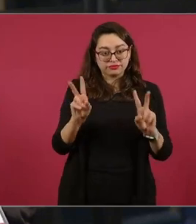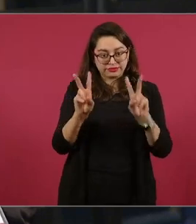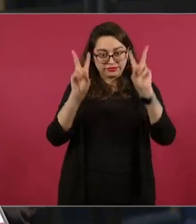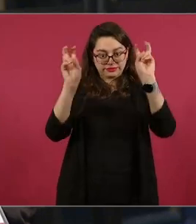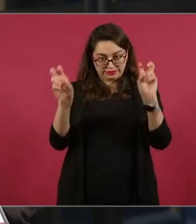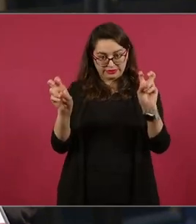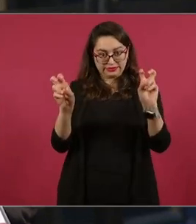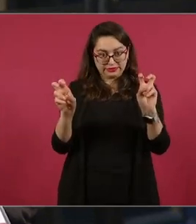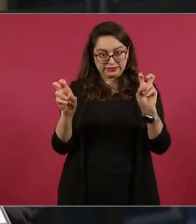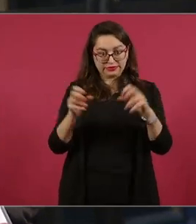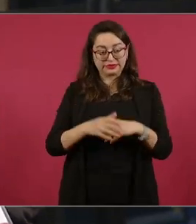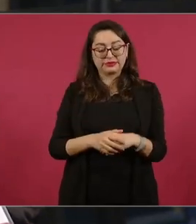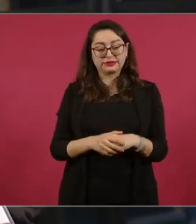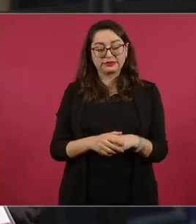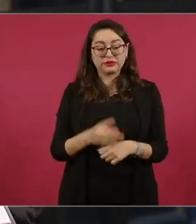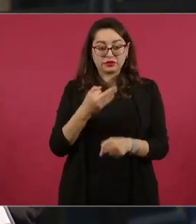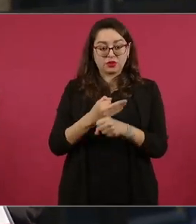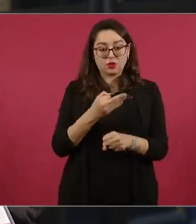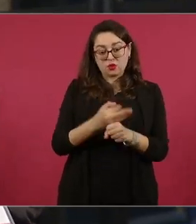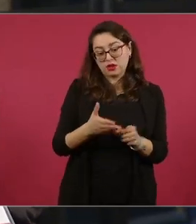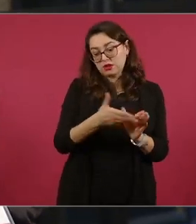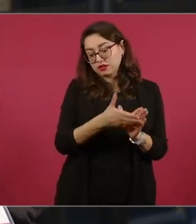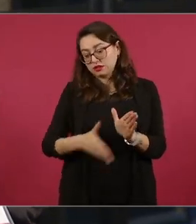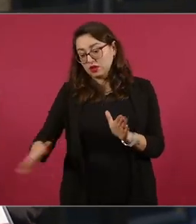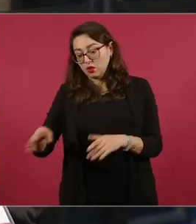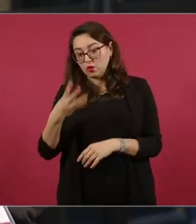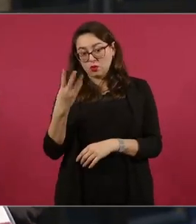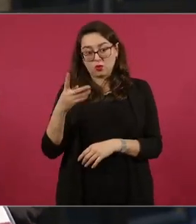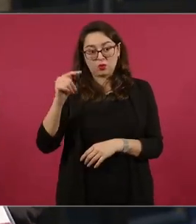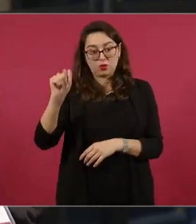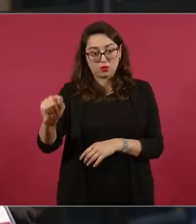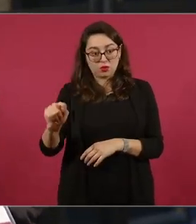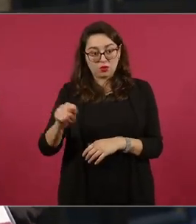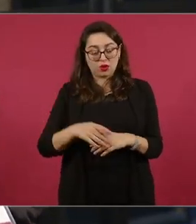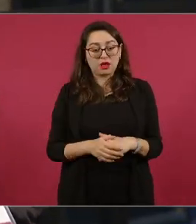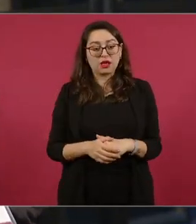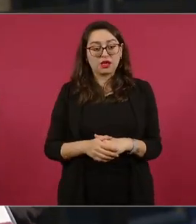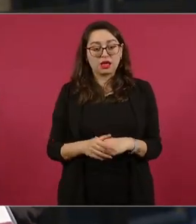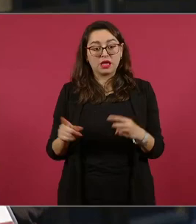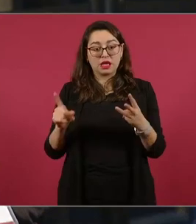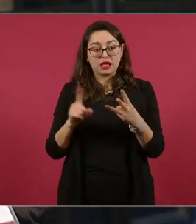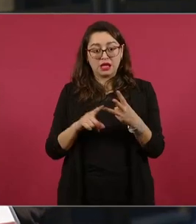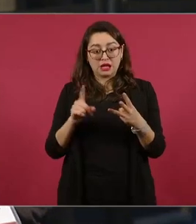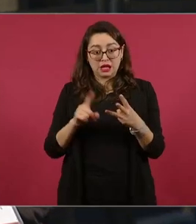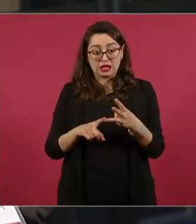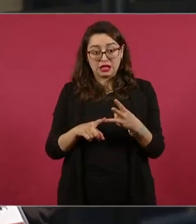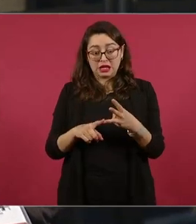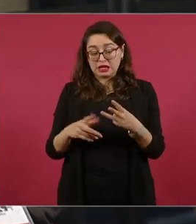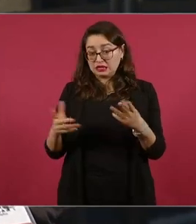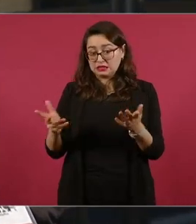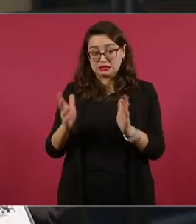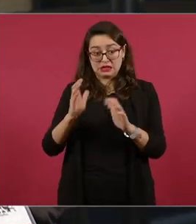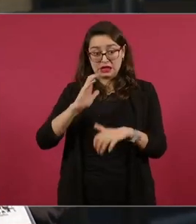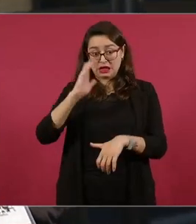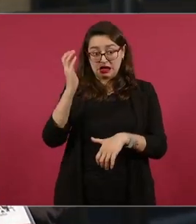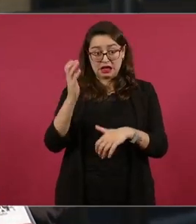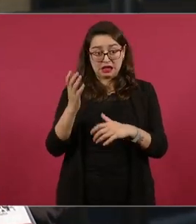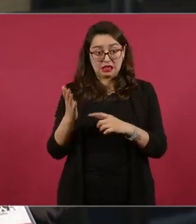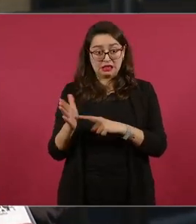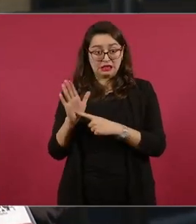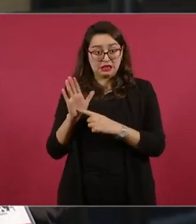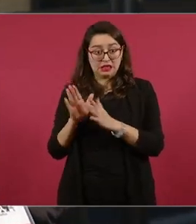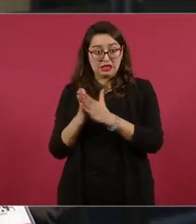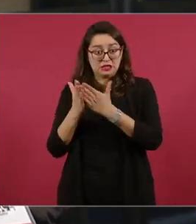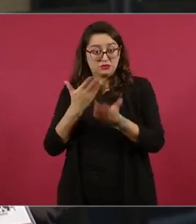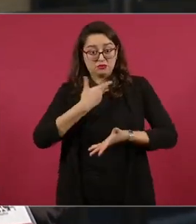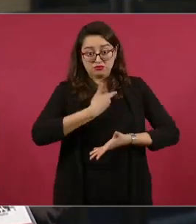y en esta cuarta transformación le pregunto si el fin del Chayo es historia. Aquí se ilustra, lo voy a compartir con todos los